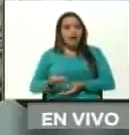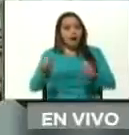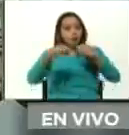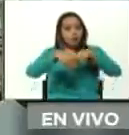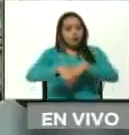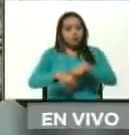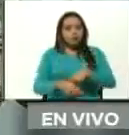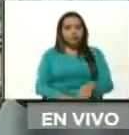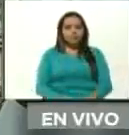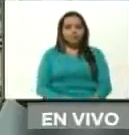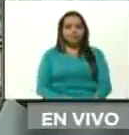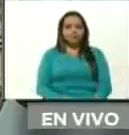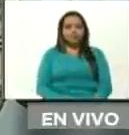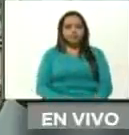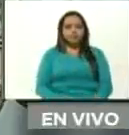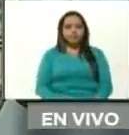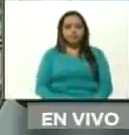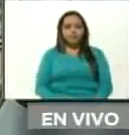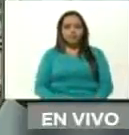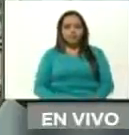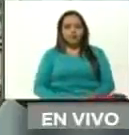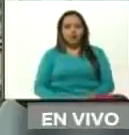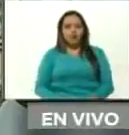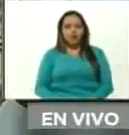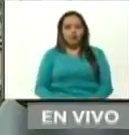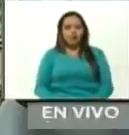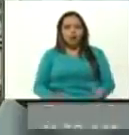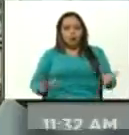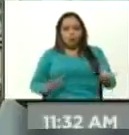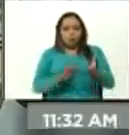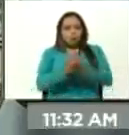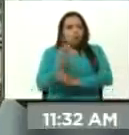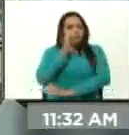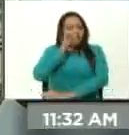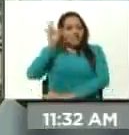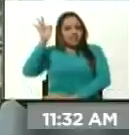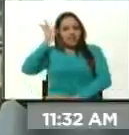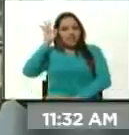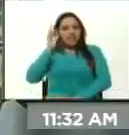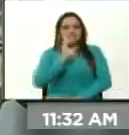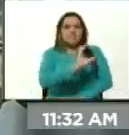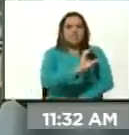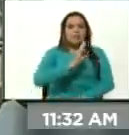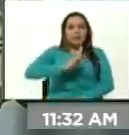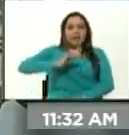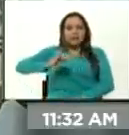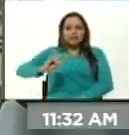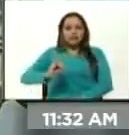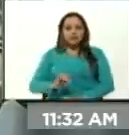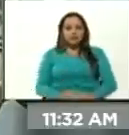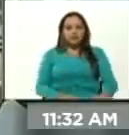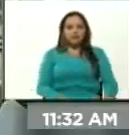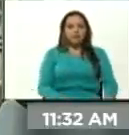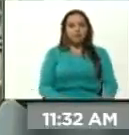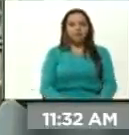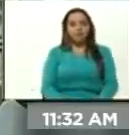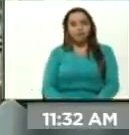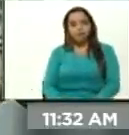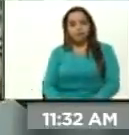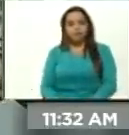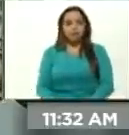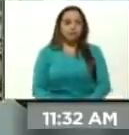acuerdo con la Fiscalía de la CPI. Como ya se sabe, y así